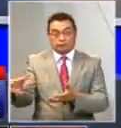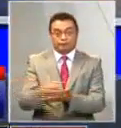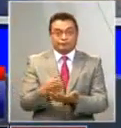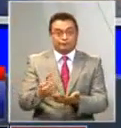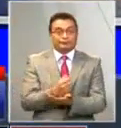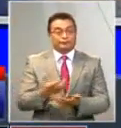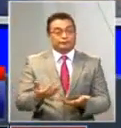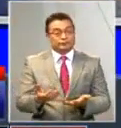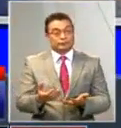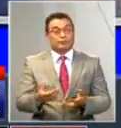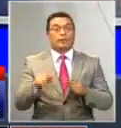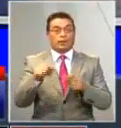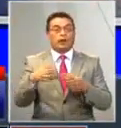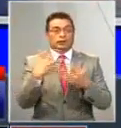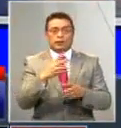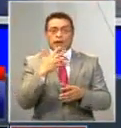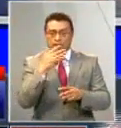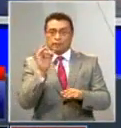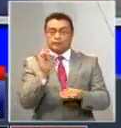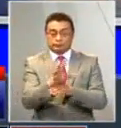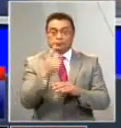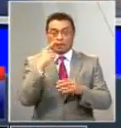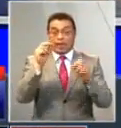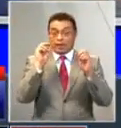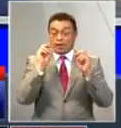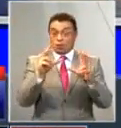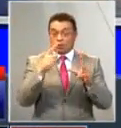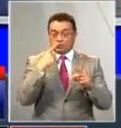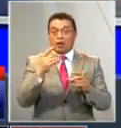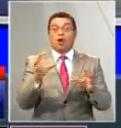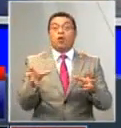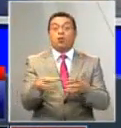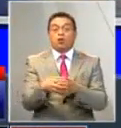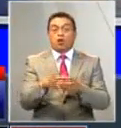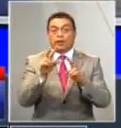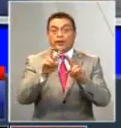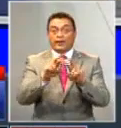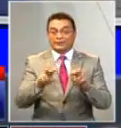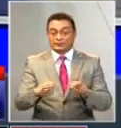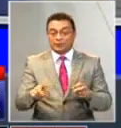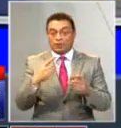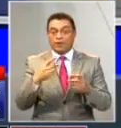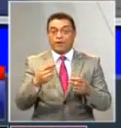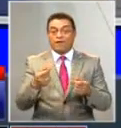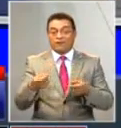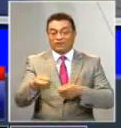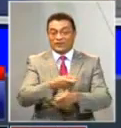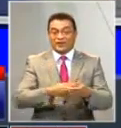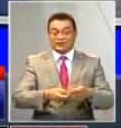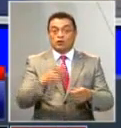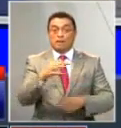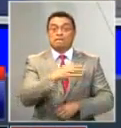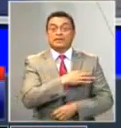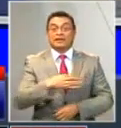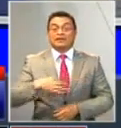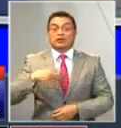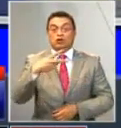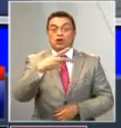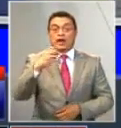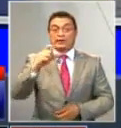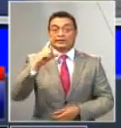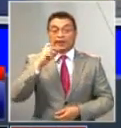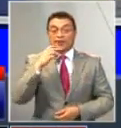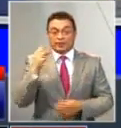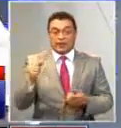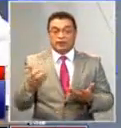había enviado una alerta, por lo menos a la unidad de análisis financiero del Ministerio de Hacienda al respecto. Mira,